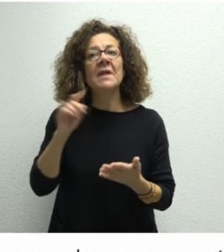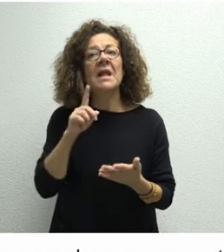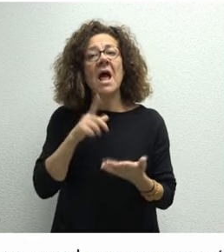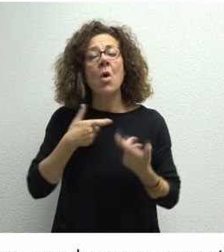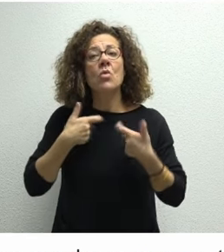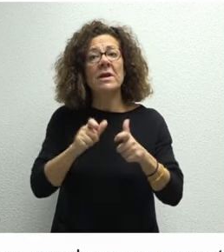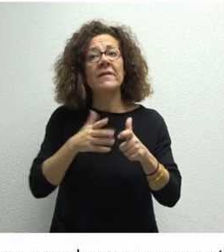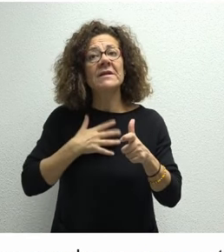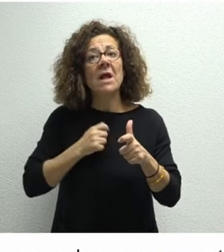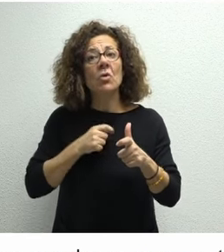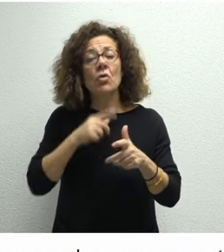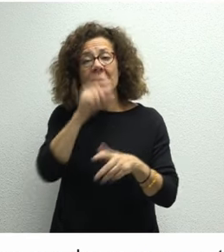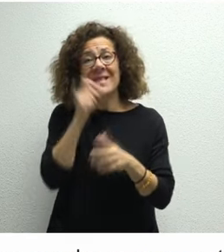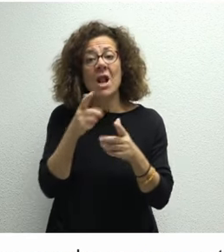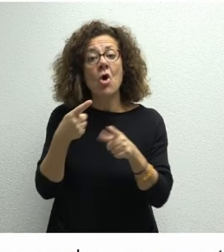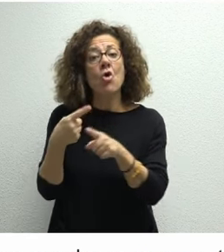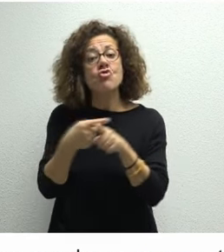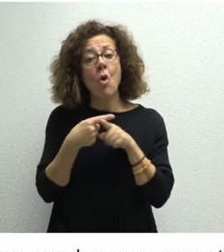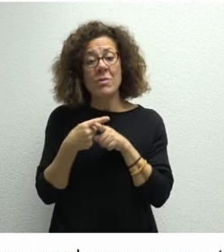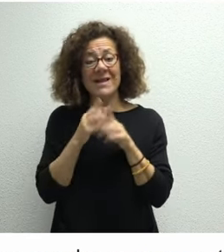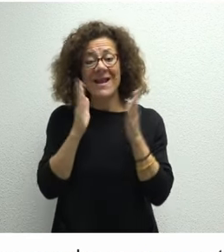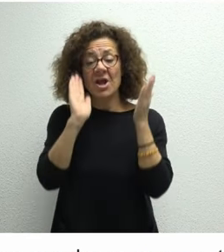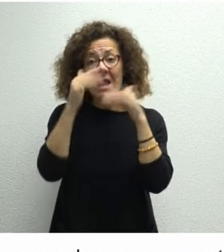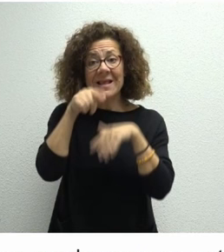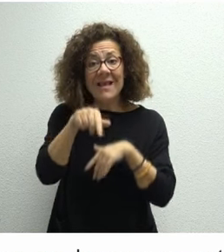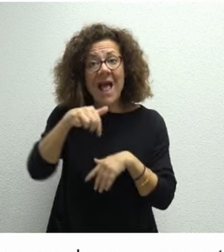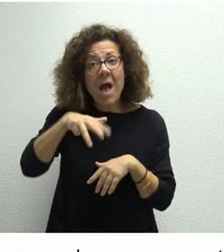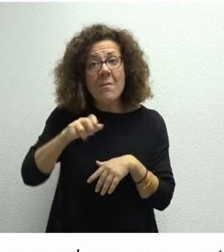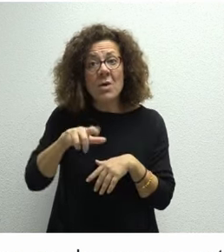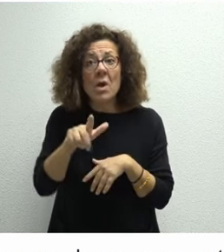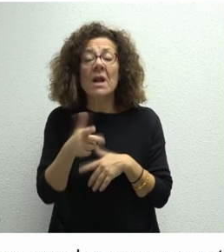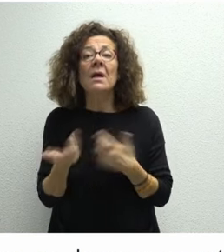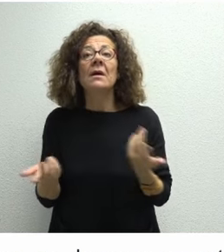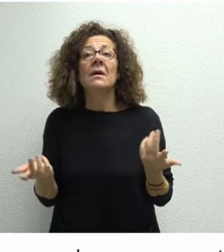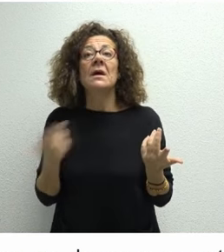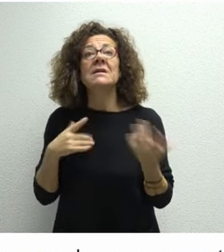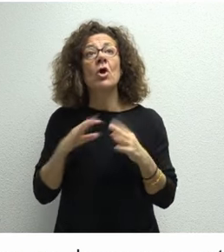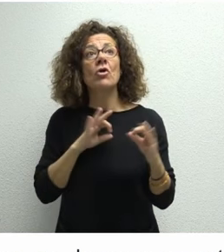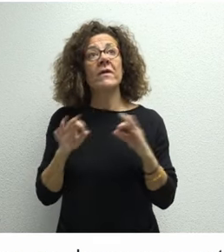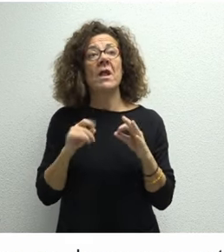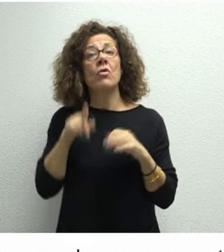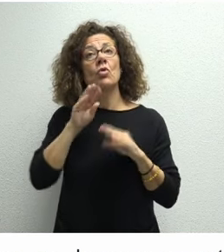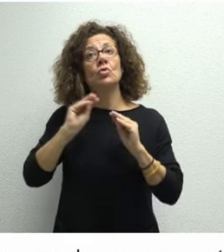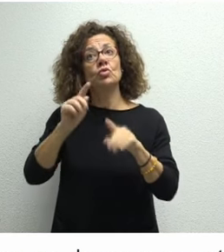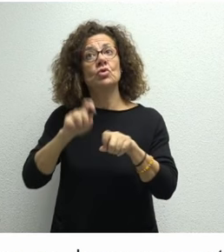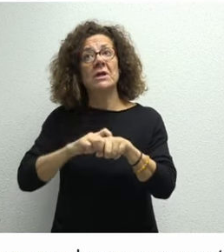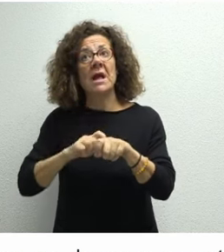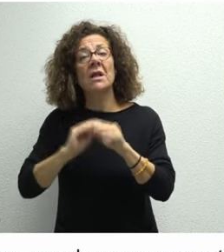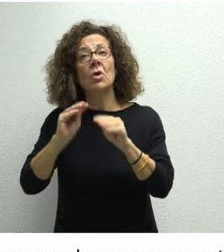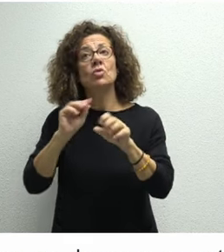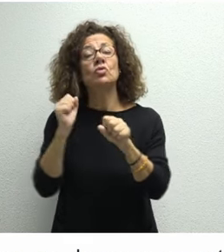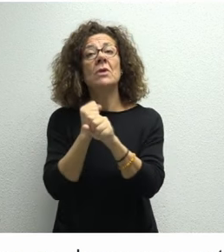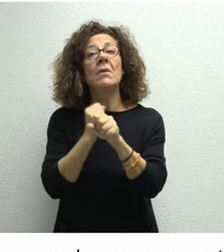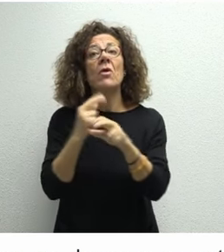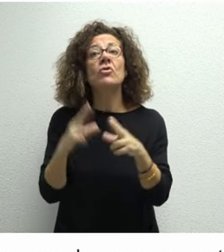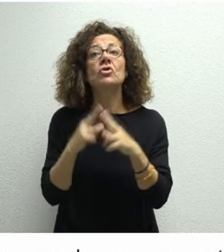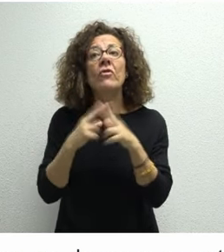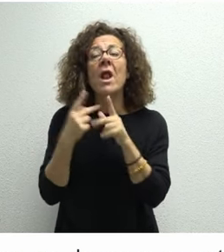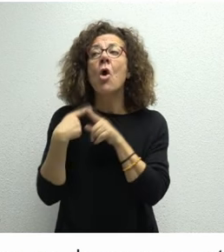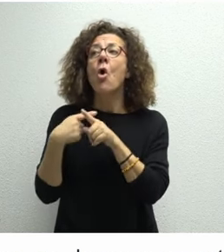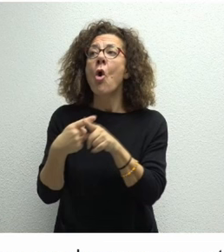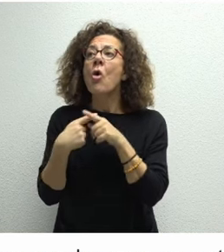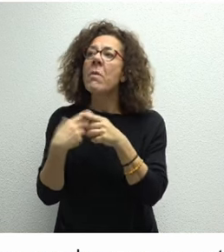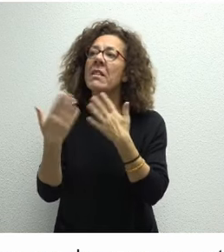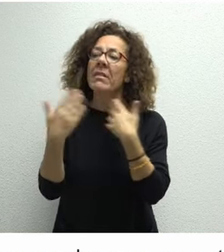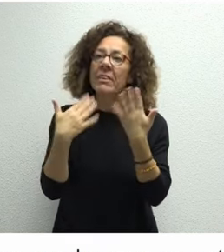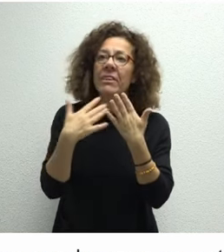Mental comunitaria que atienda Manuel coordina con con su psiquiatra y con su trabajadores social comparte impresiones